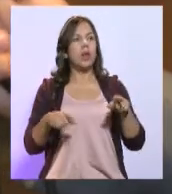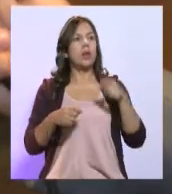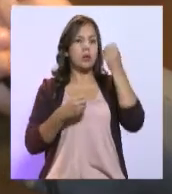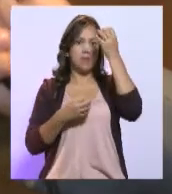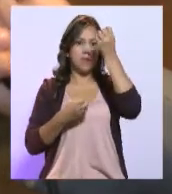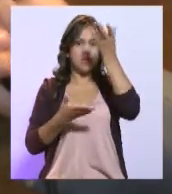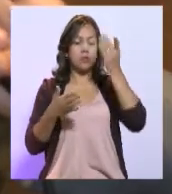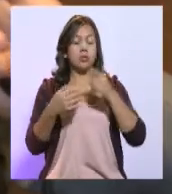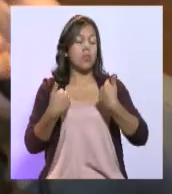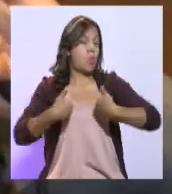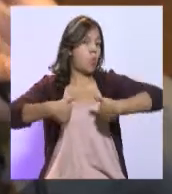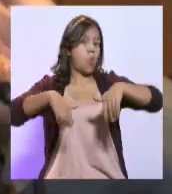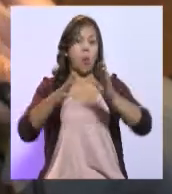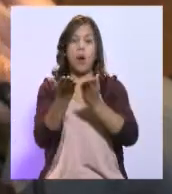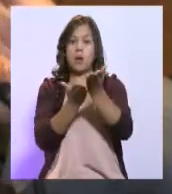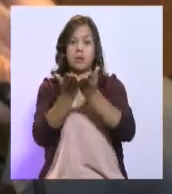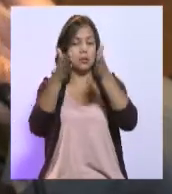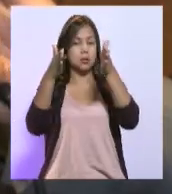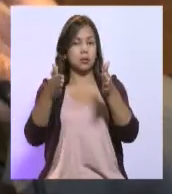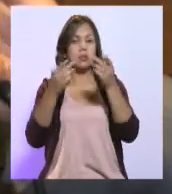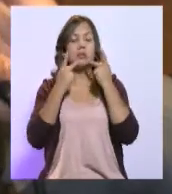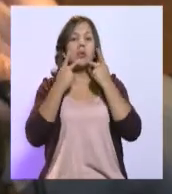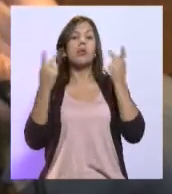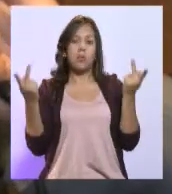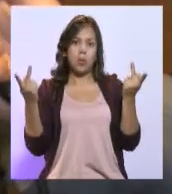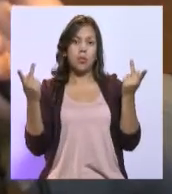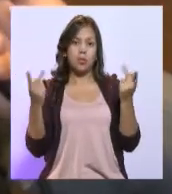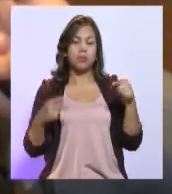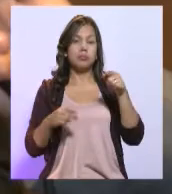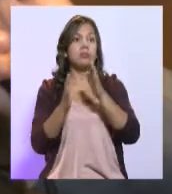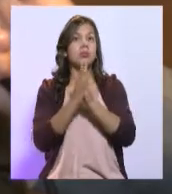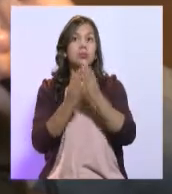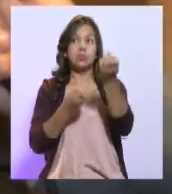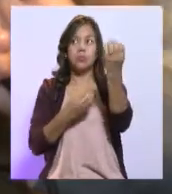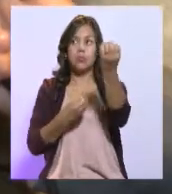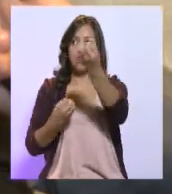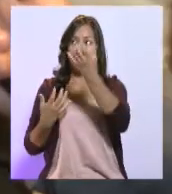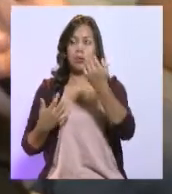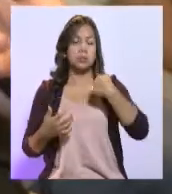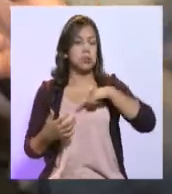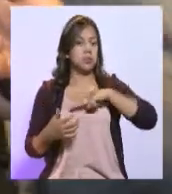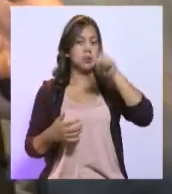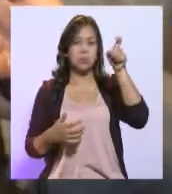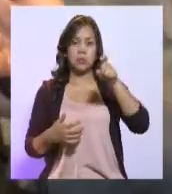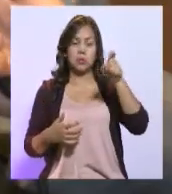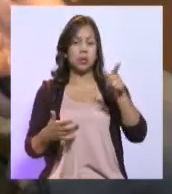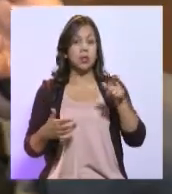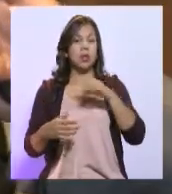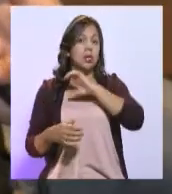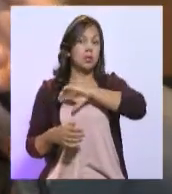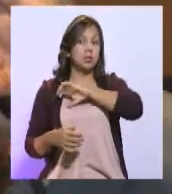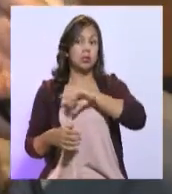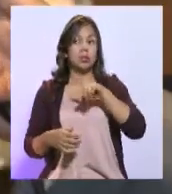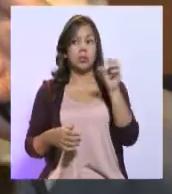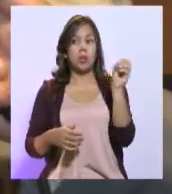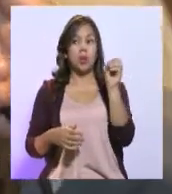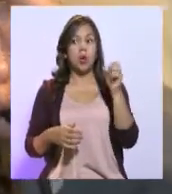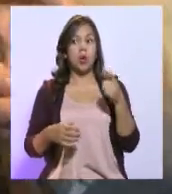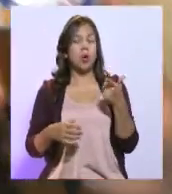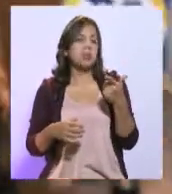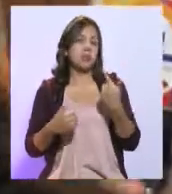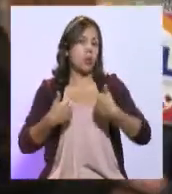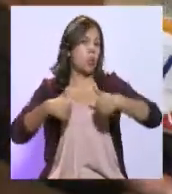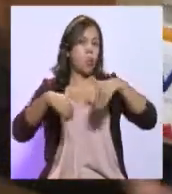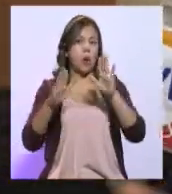cualquier servidor público, así que solicitaremos la información que requiramos desde la municipalidad o las instancias que